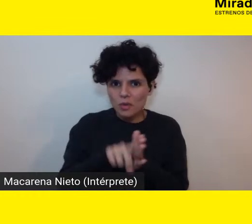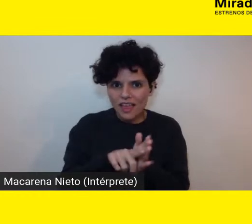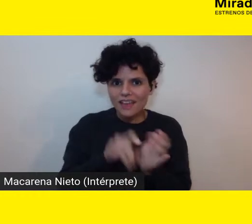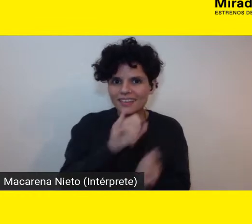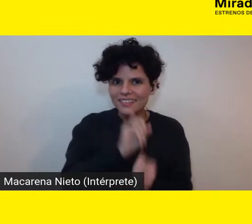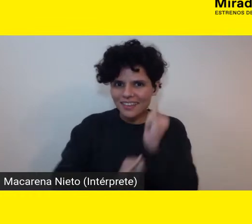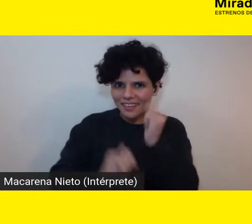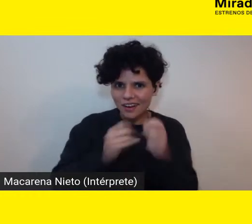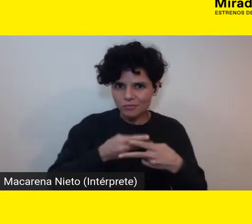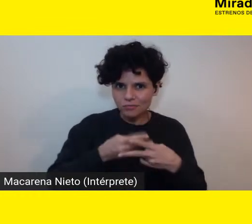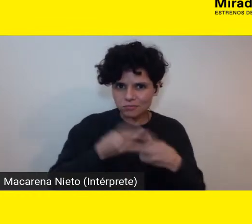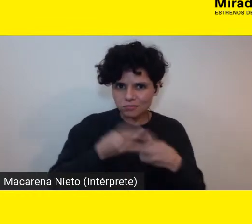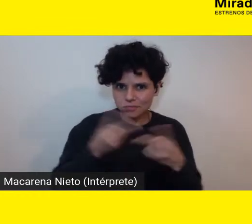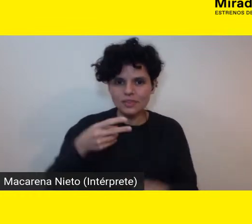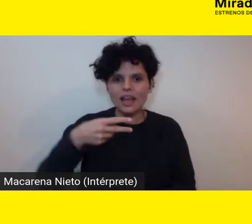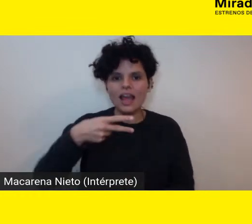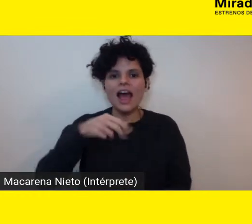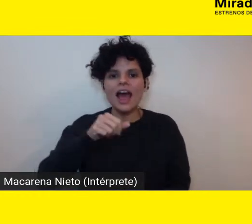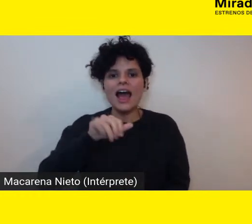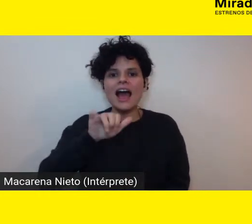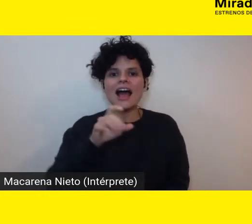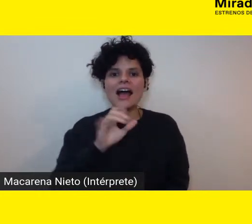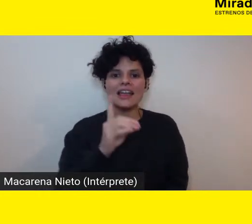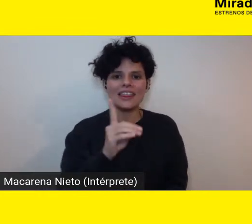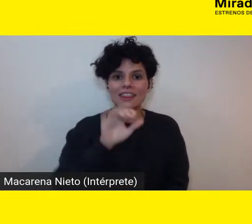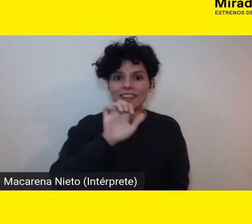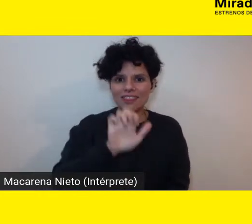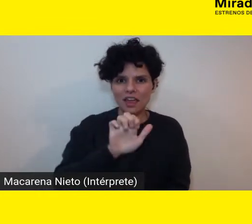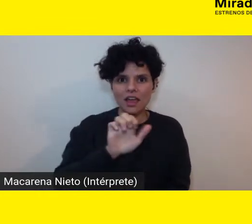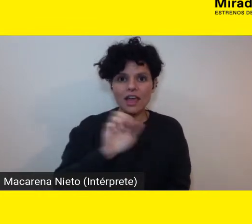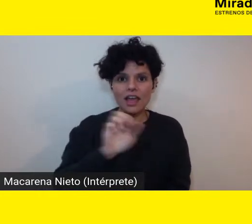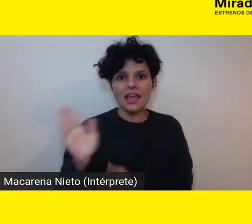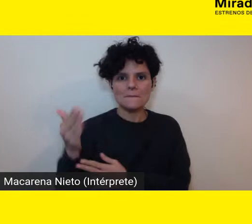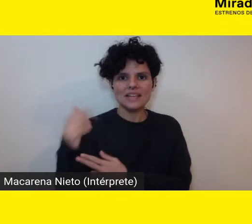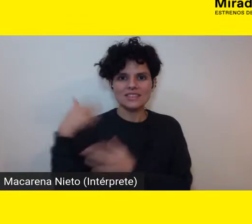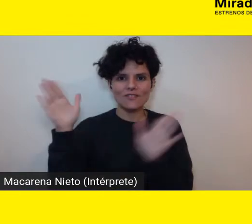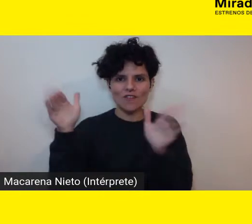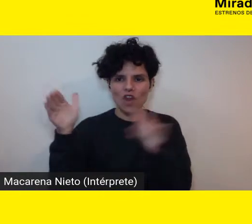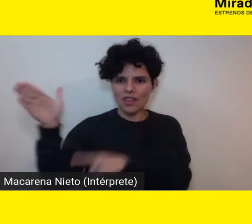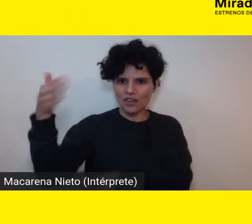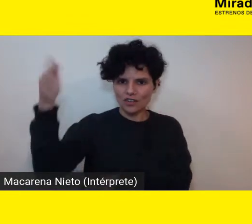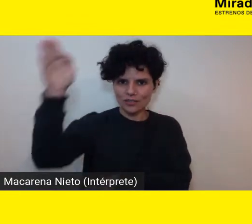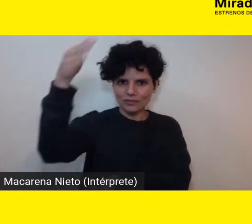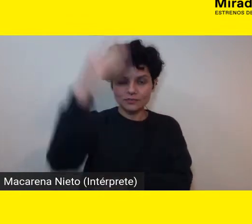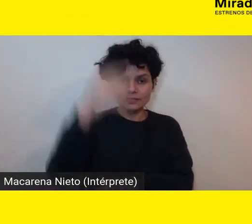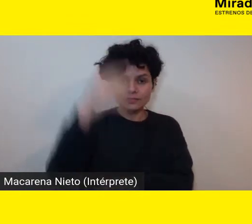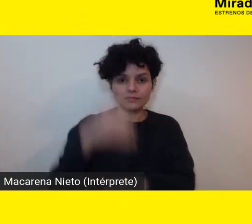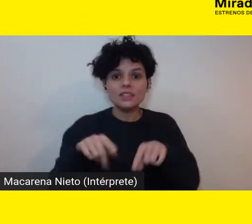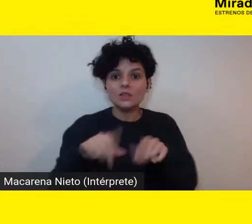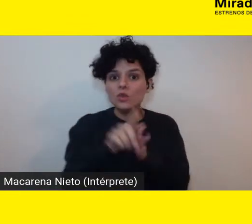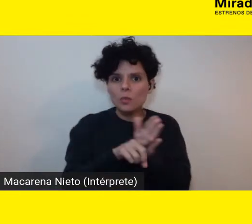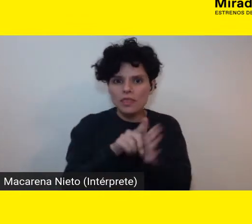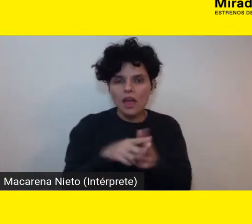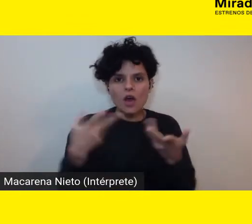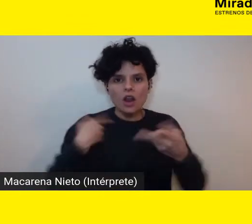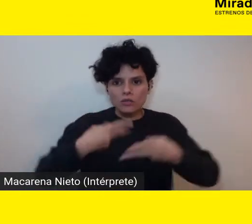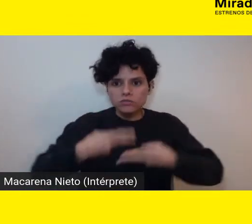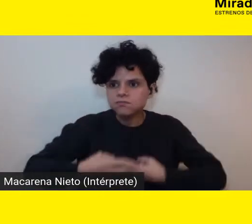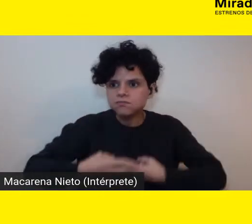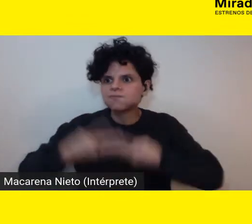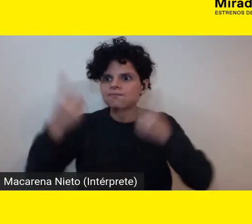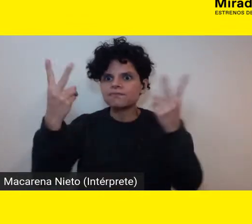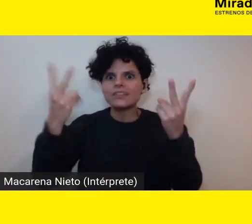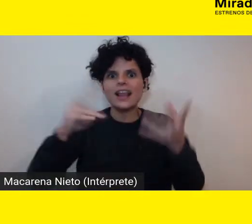Aidé y el pez volador, que es un documental que estamos estrenando con mucho orgullo en todo el